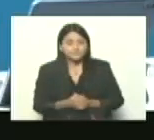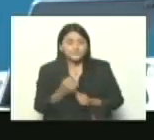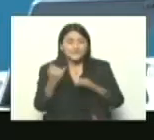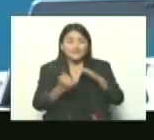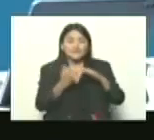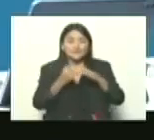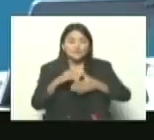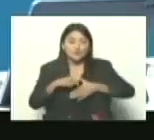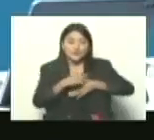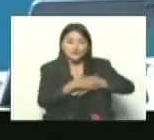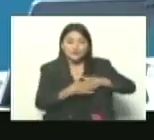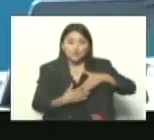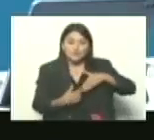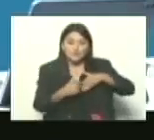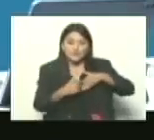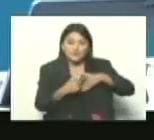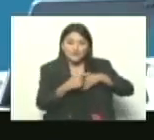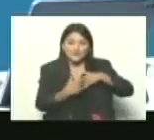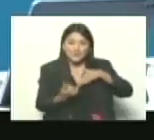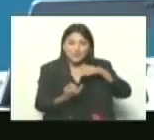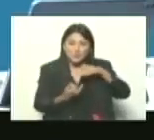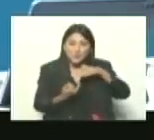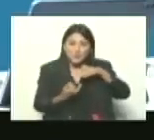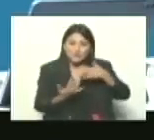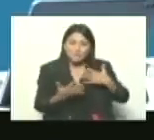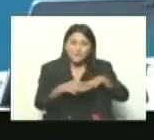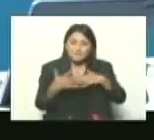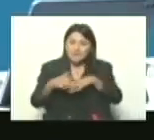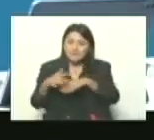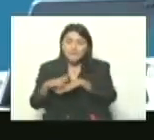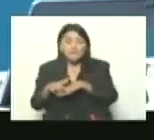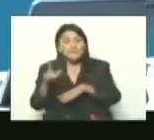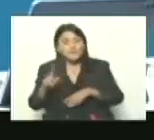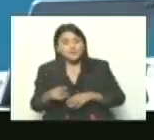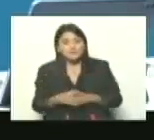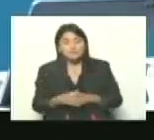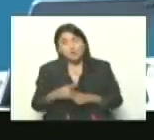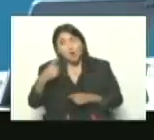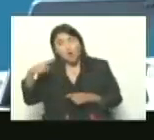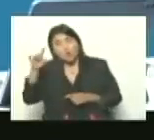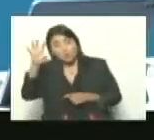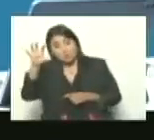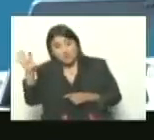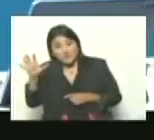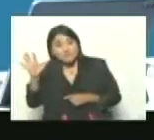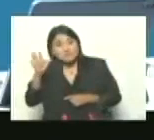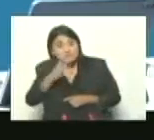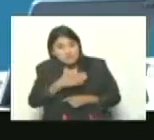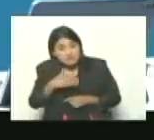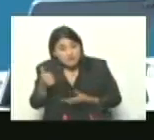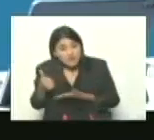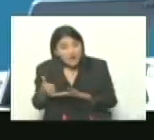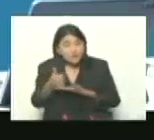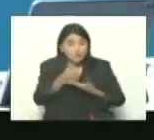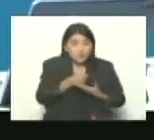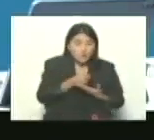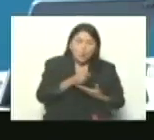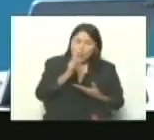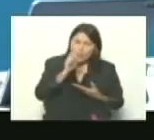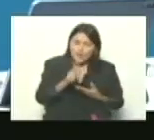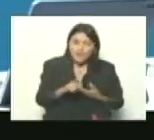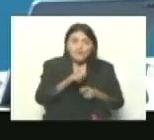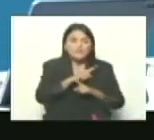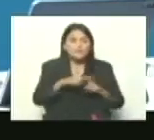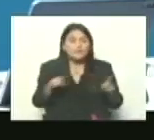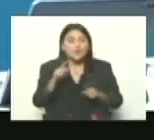para la acción. Y el que quiera venir a apoyar desde afuera, que apoye bajo la rectoría de la